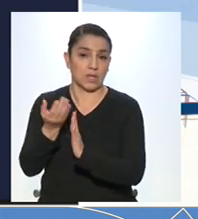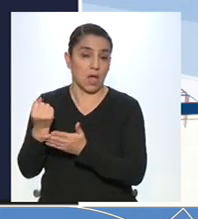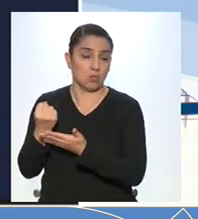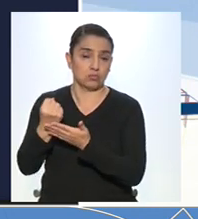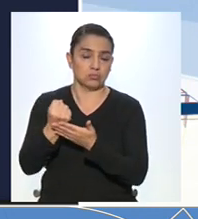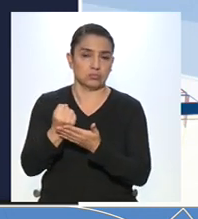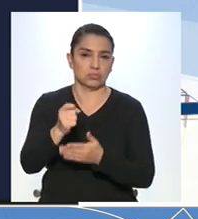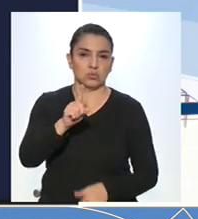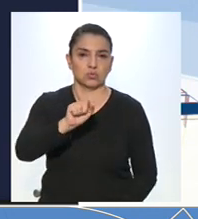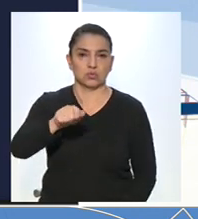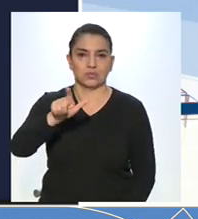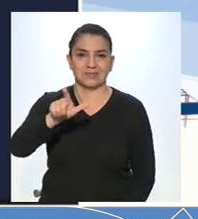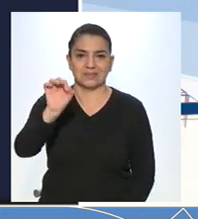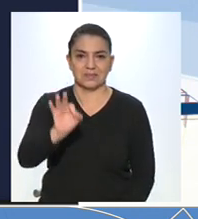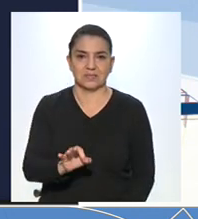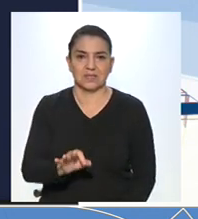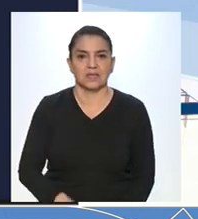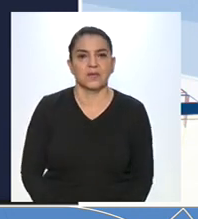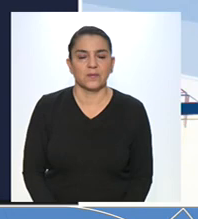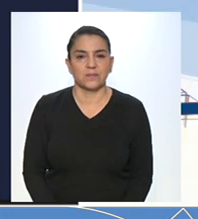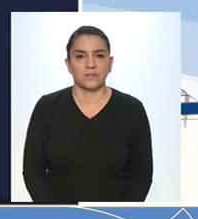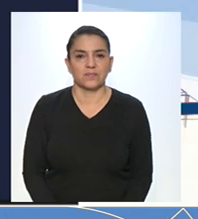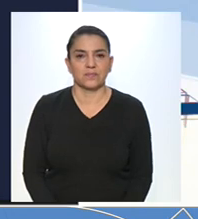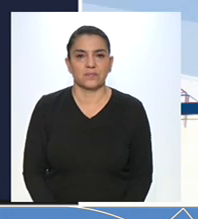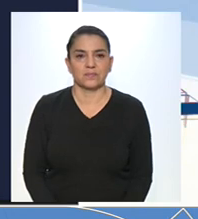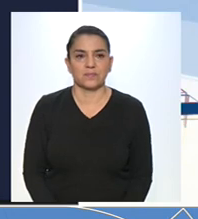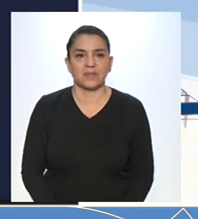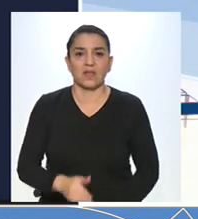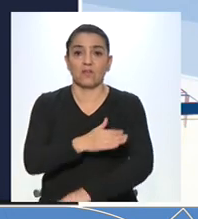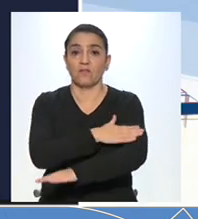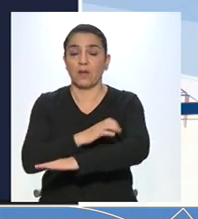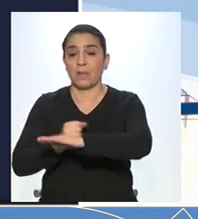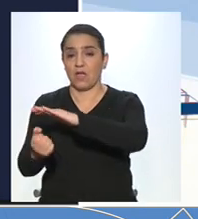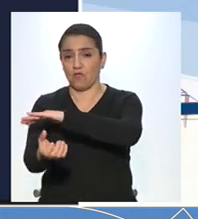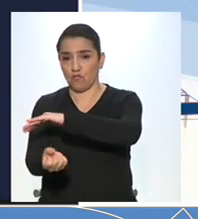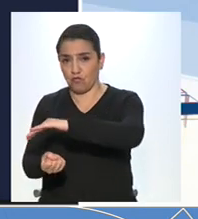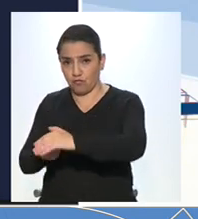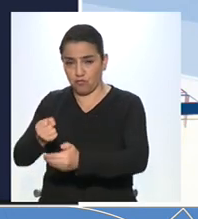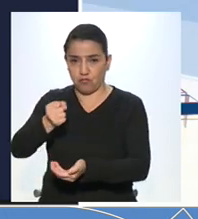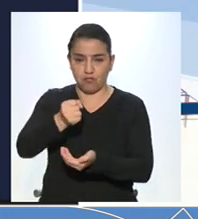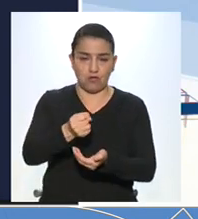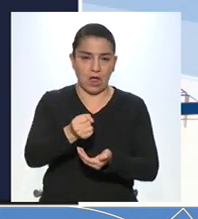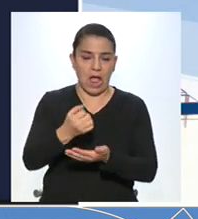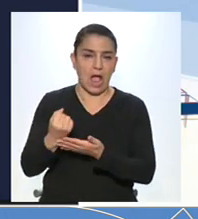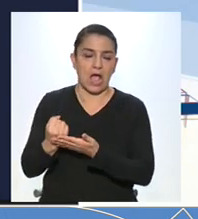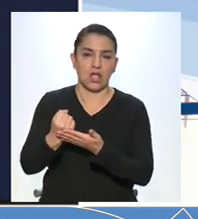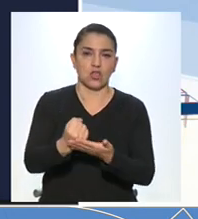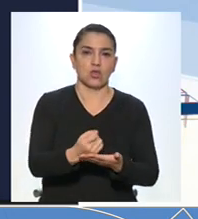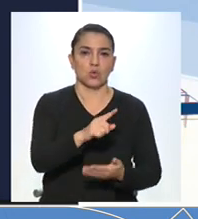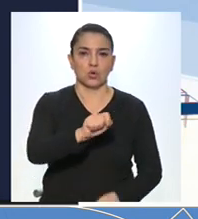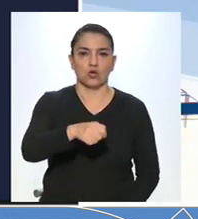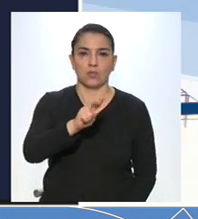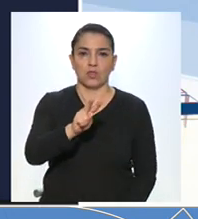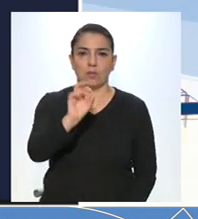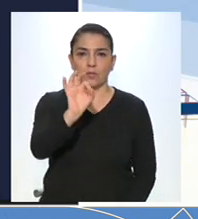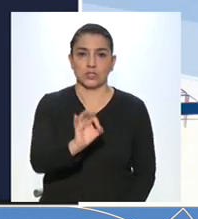al 1,7%. Y los retiros de fondos de pensiones aportaron alrededor de 1,2% en el